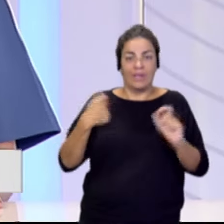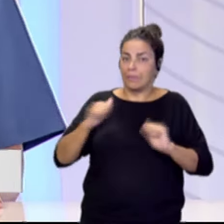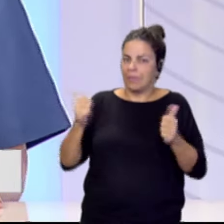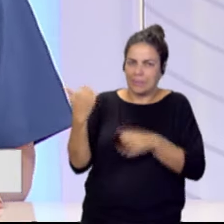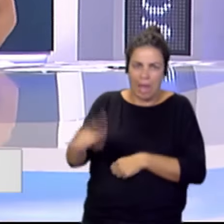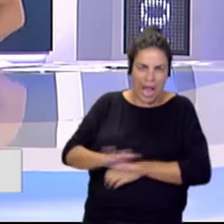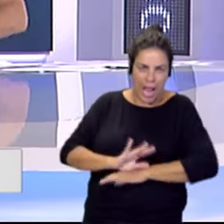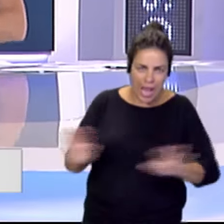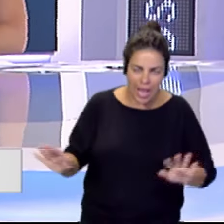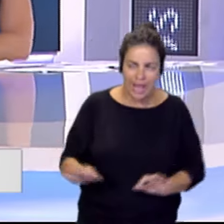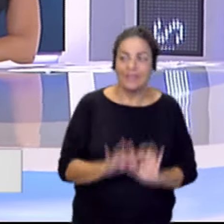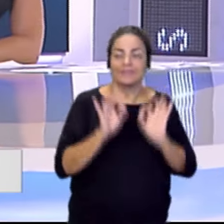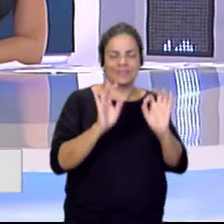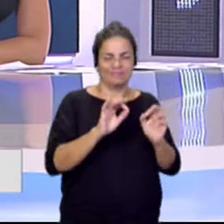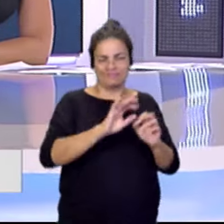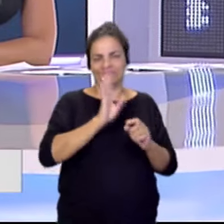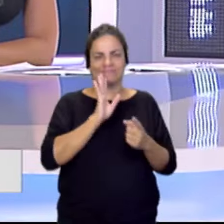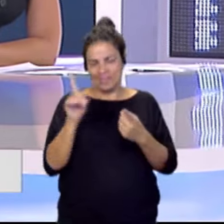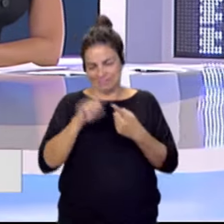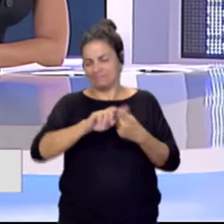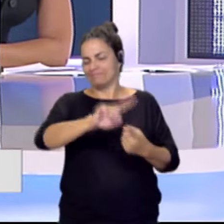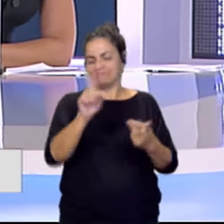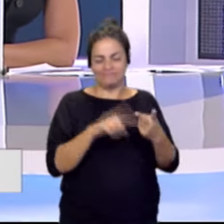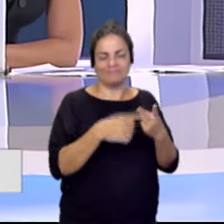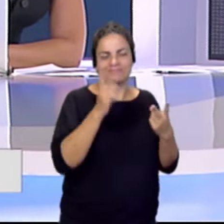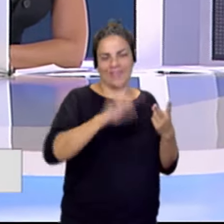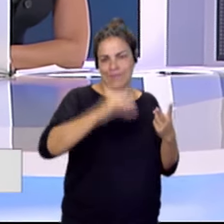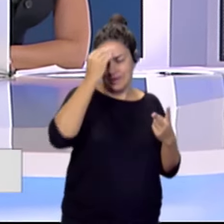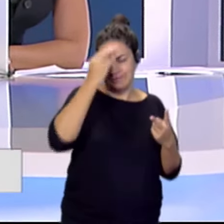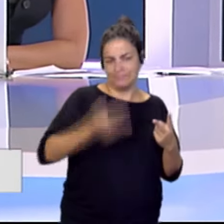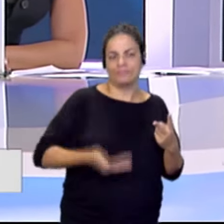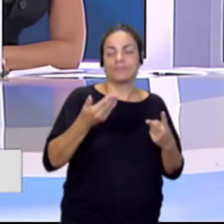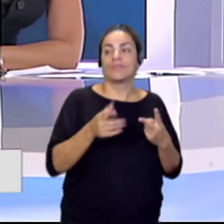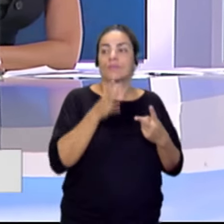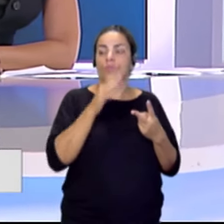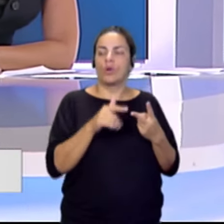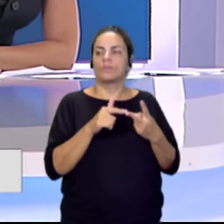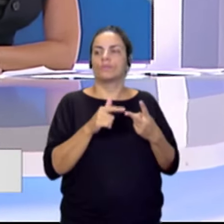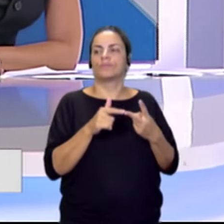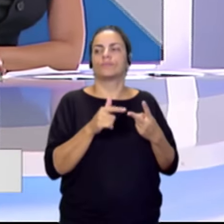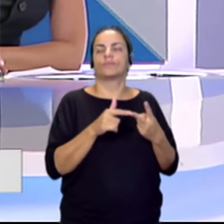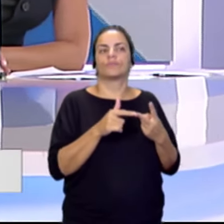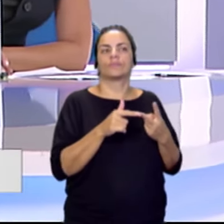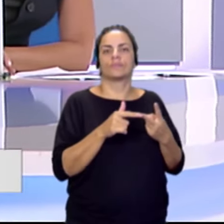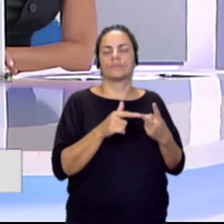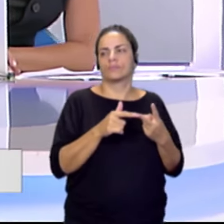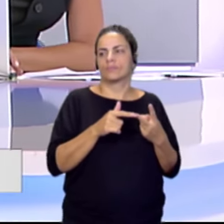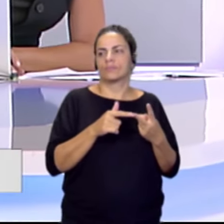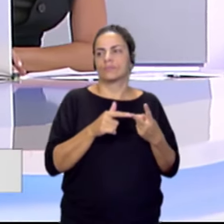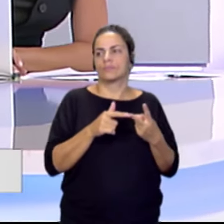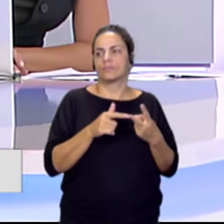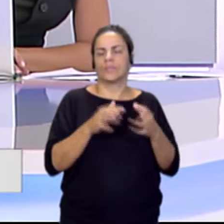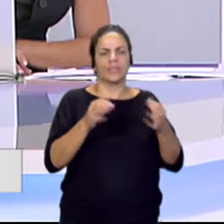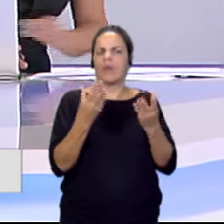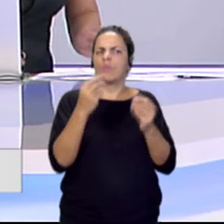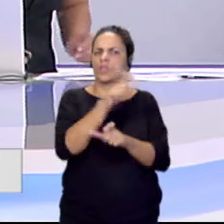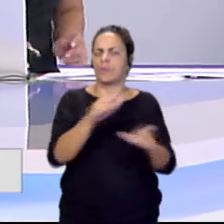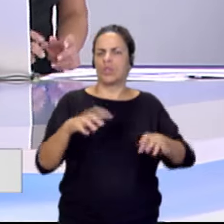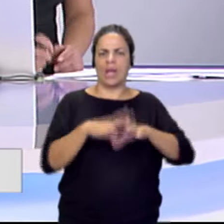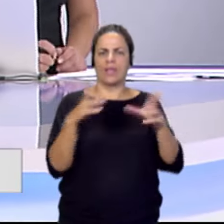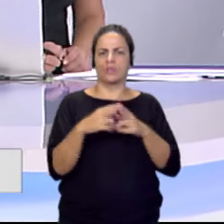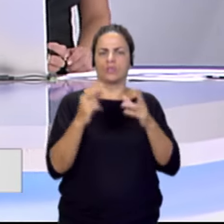caso. Claro, y luego el segundo caso, que también me parece muy relevante, es que este exceso de exhibicionismo permanente de un montón de gente en las redes